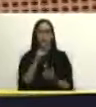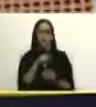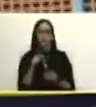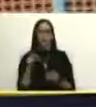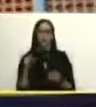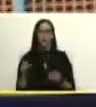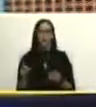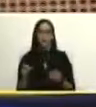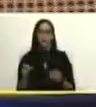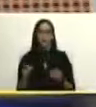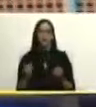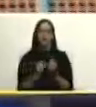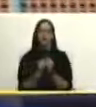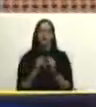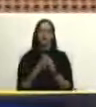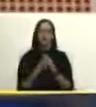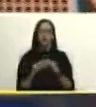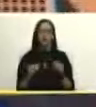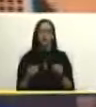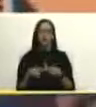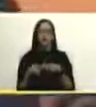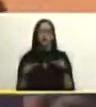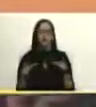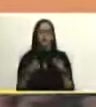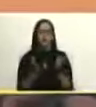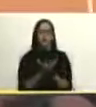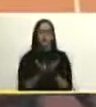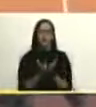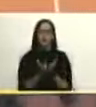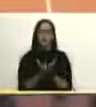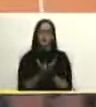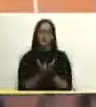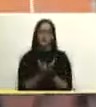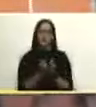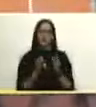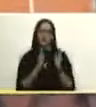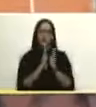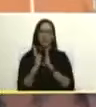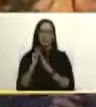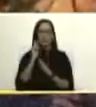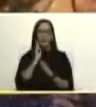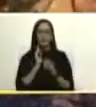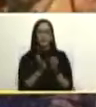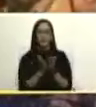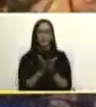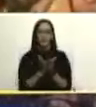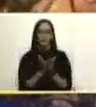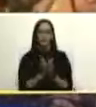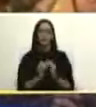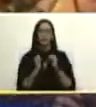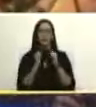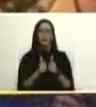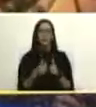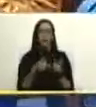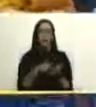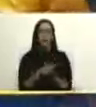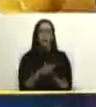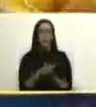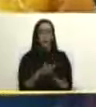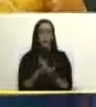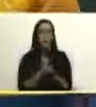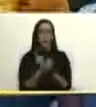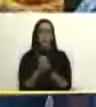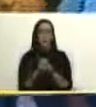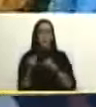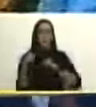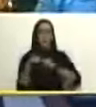toda la dirigencia estudiantil de la Organización Bolivariana Estudiantil. Comenzaron a ocurrir cambios profundos